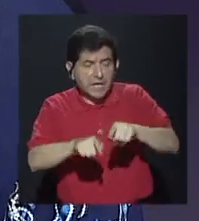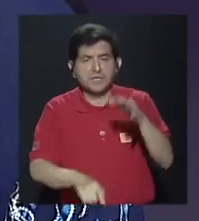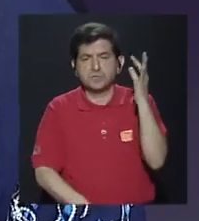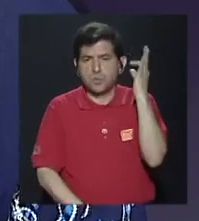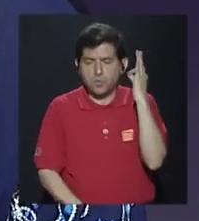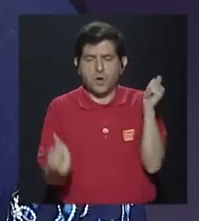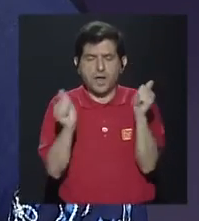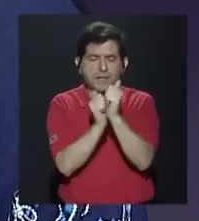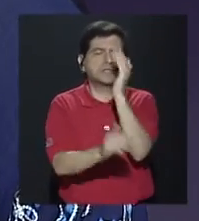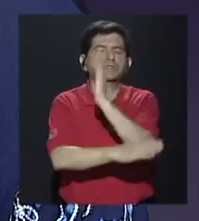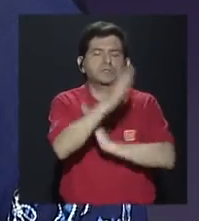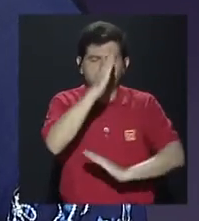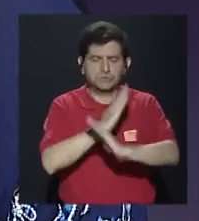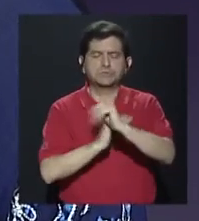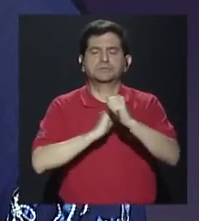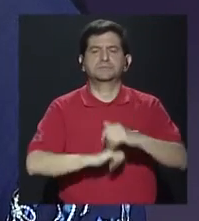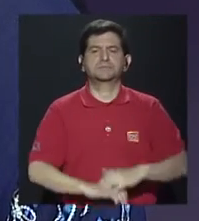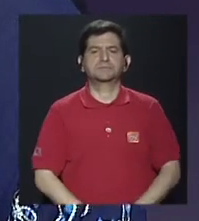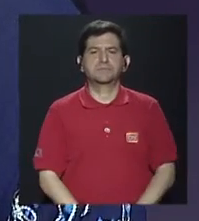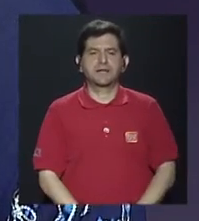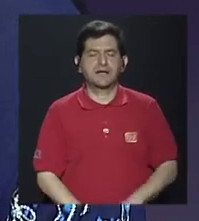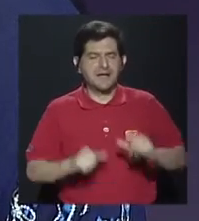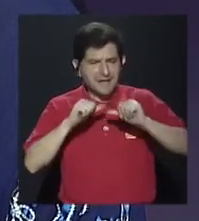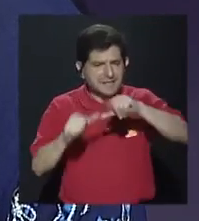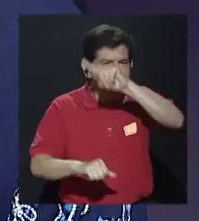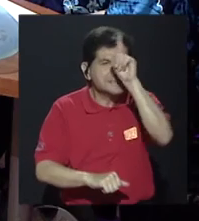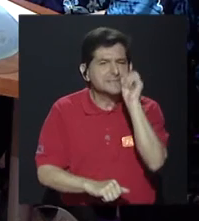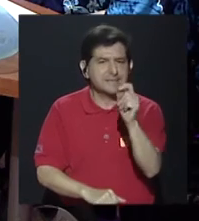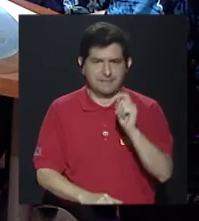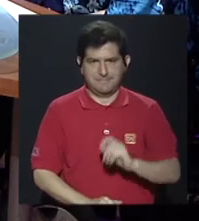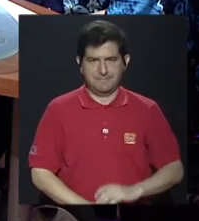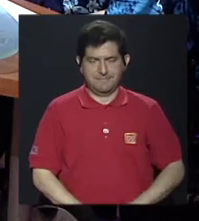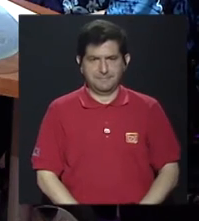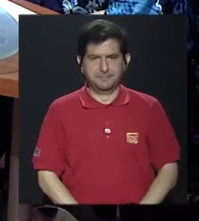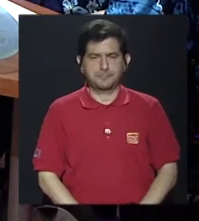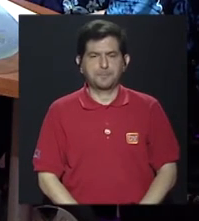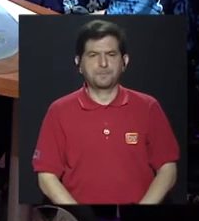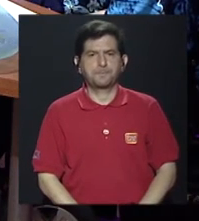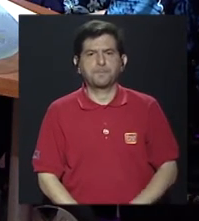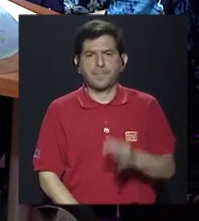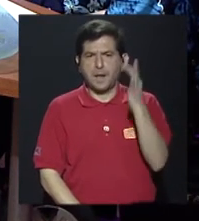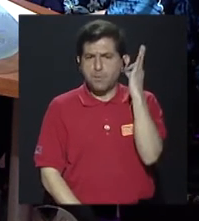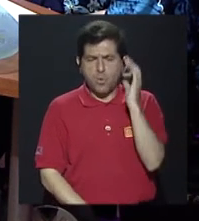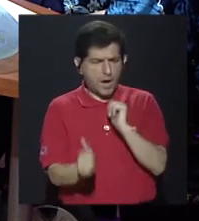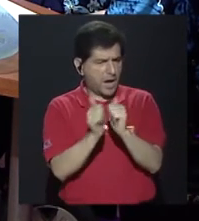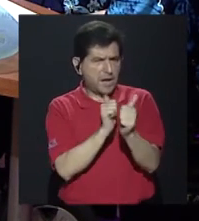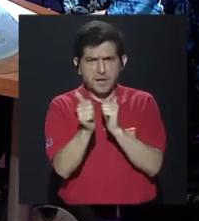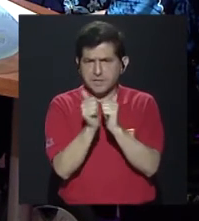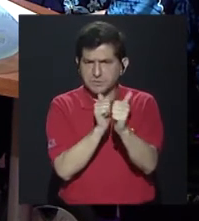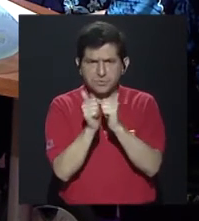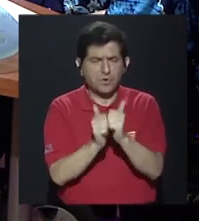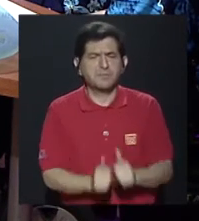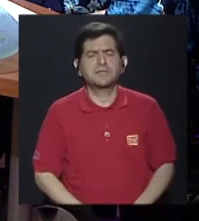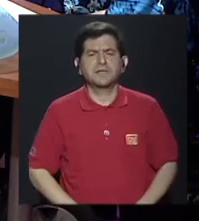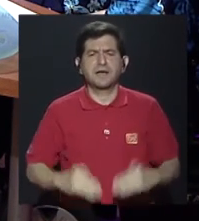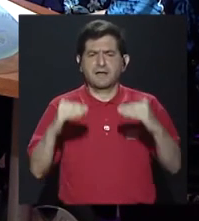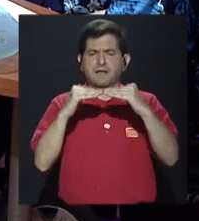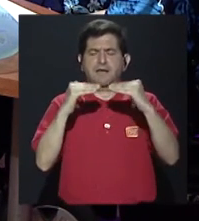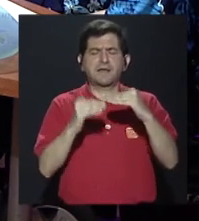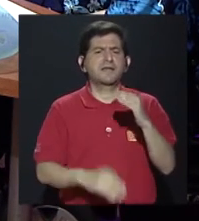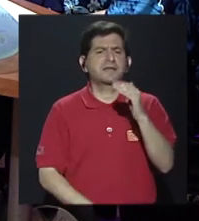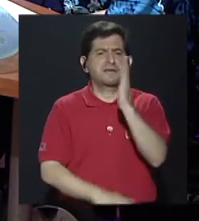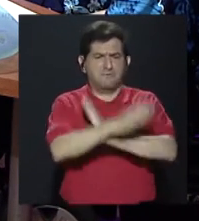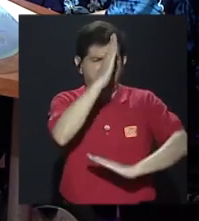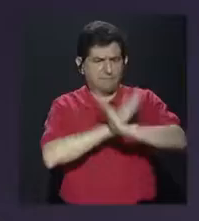con discapacidad. Y precisamente esa era mi siguiente pregunta, ¿cuántas mujeres están compitiendo a nivel paralímpico? A